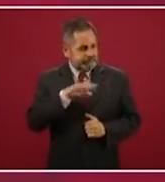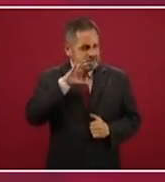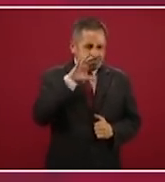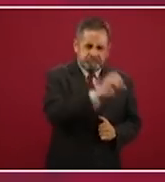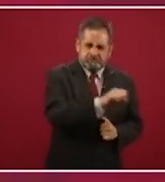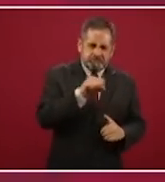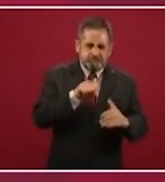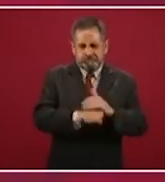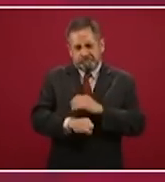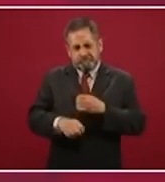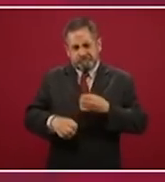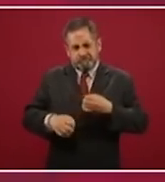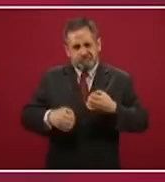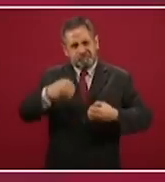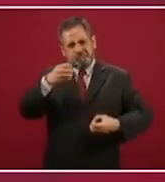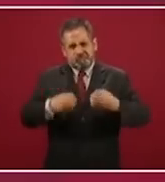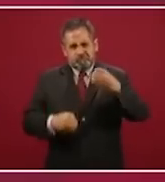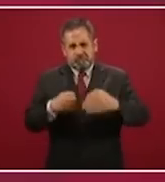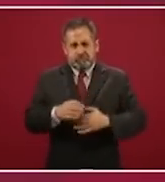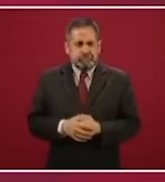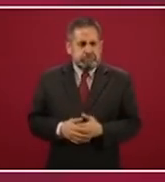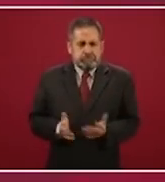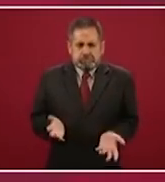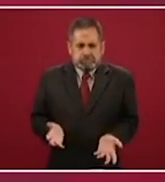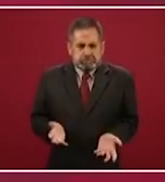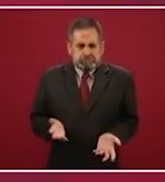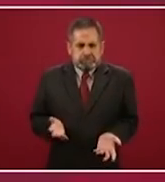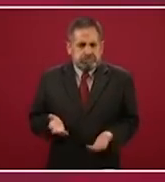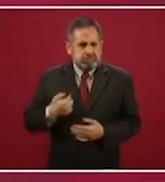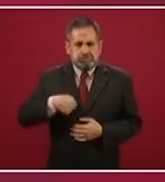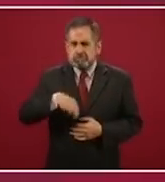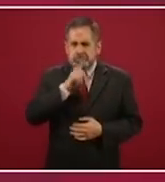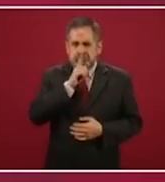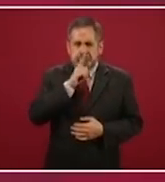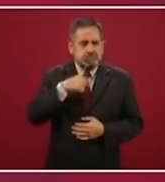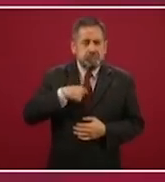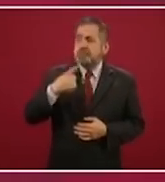juzgadas. Nosotros no hemos presentado ninguna denuncia